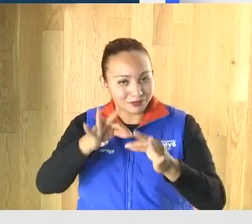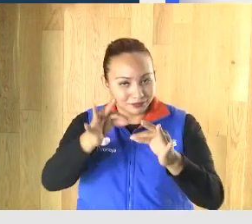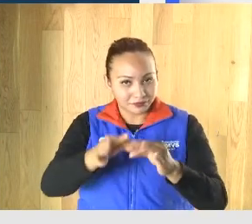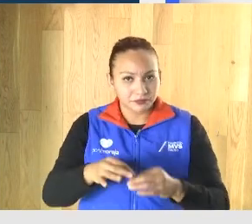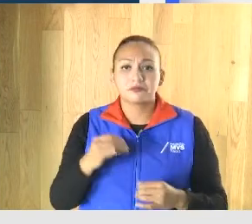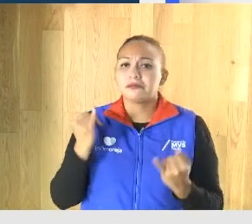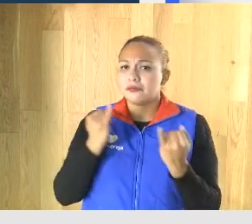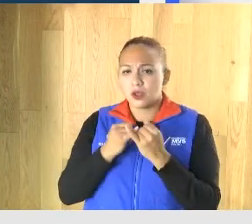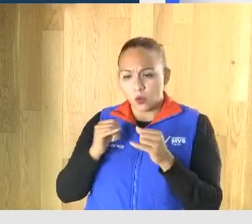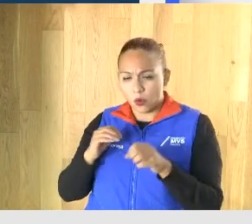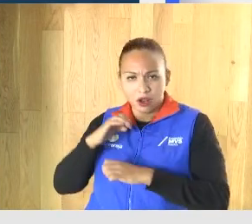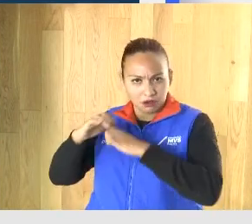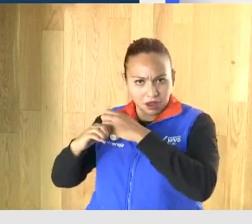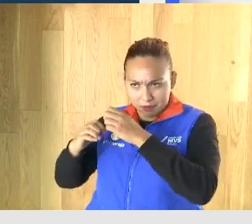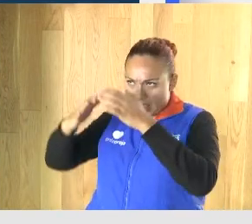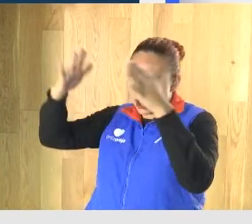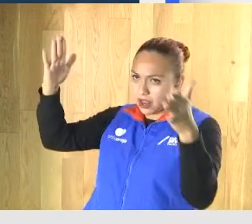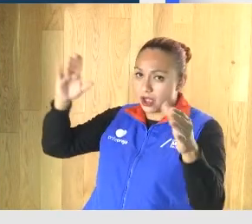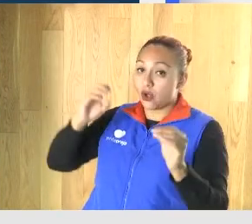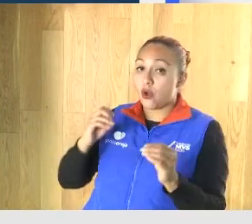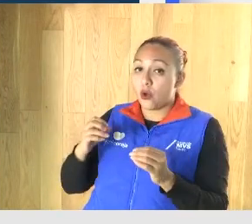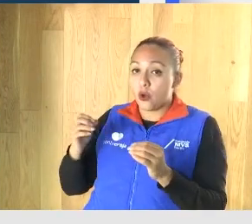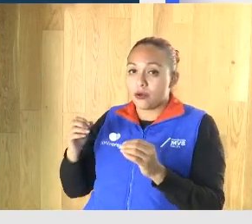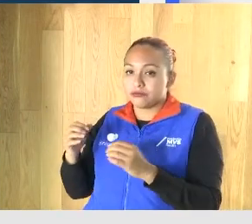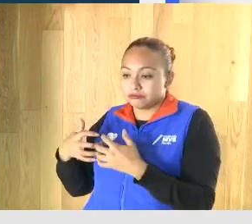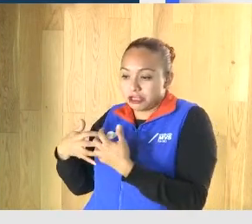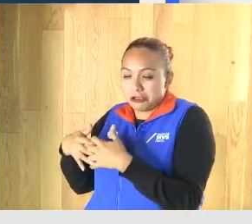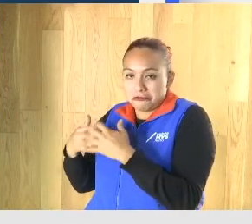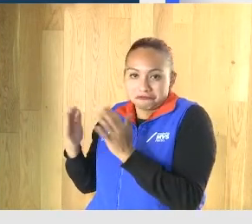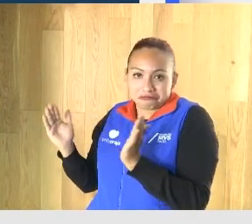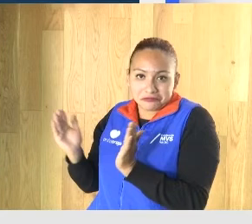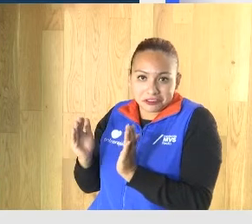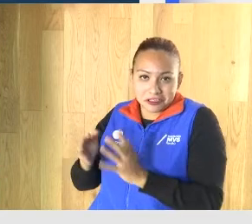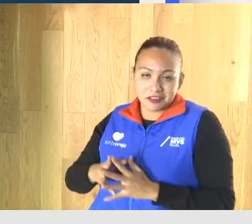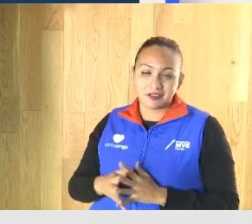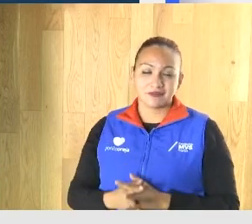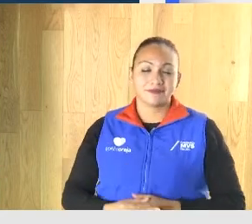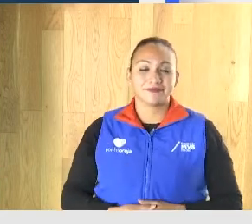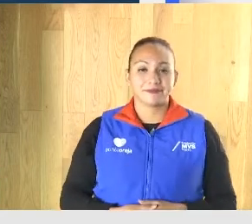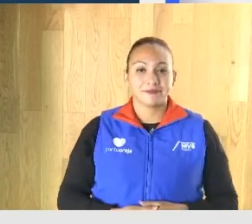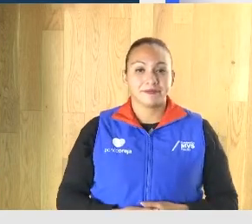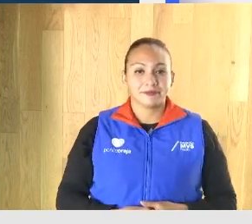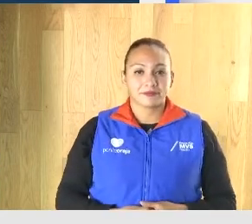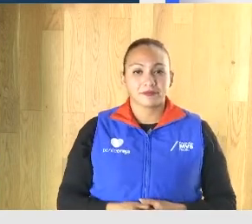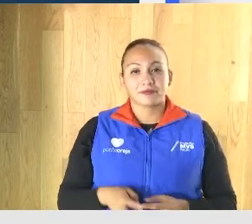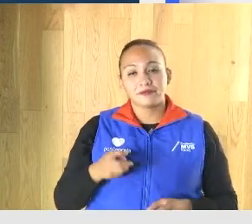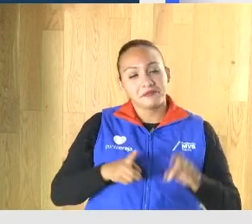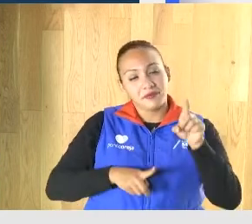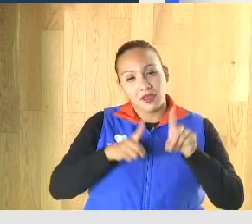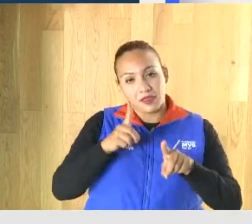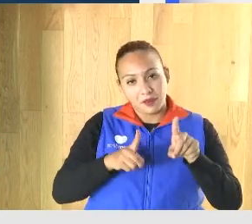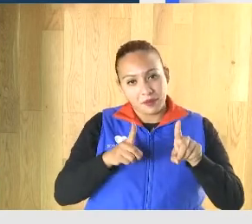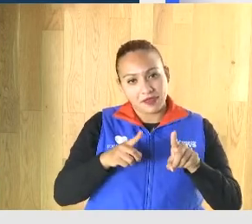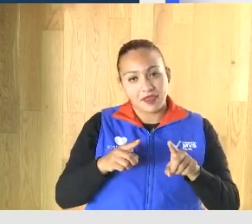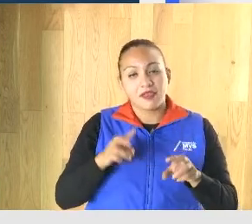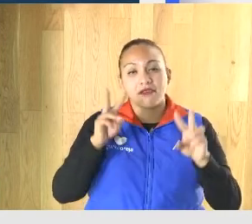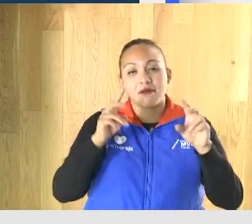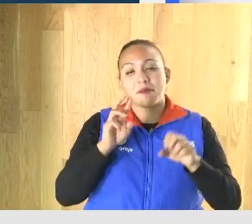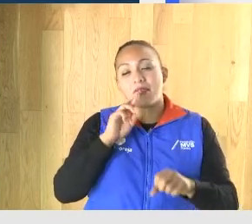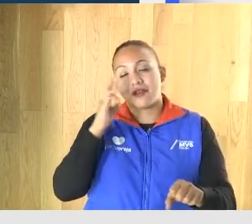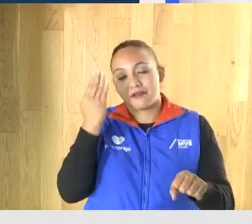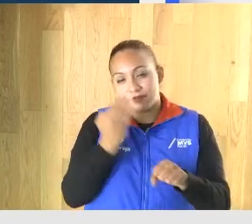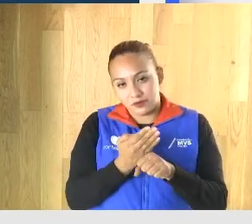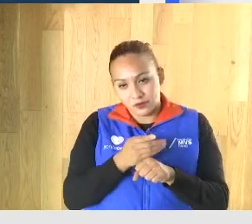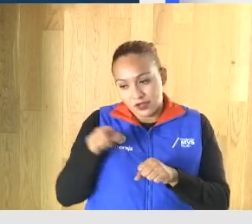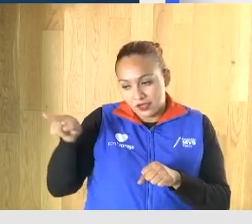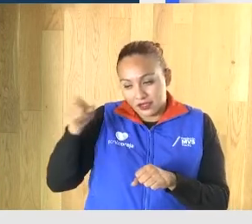sino también en las pymes, ¿no? Con lo cual yo creo que esto va a ser un antes y un después desde el punto de vista de la responsabilidad también que